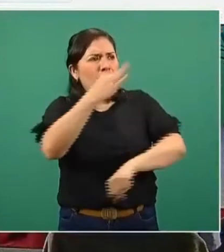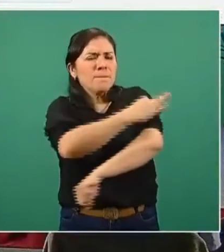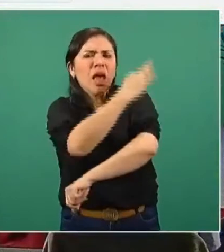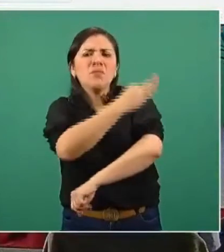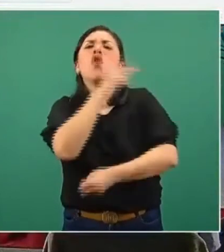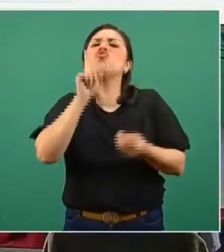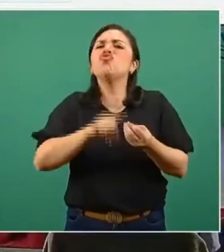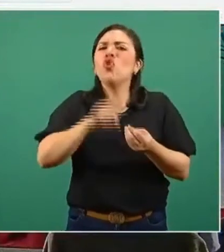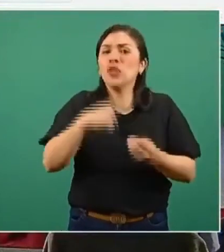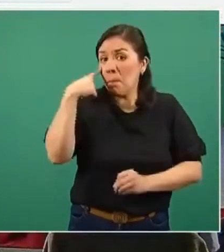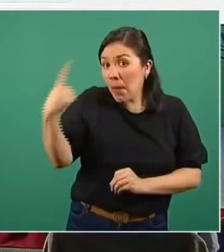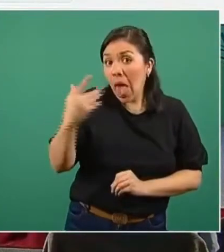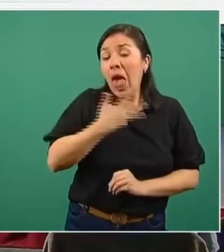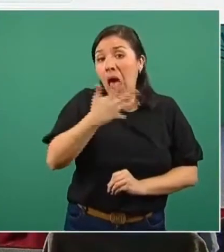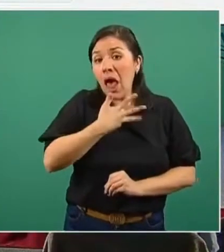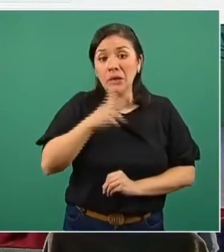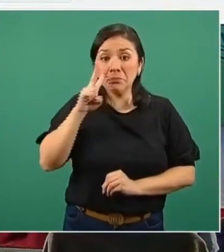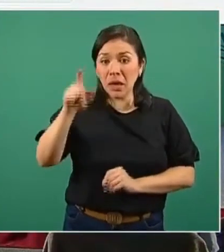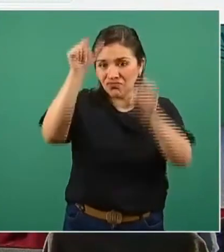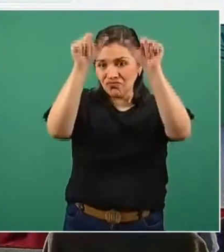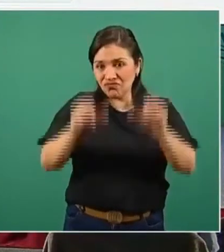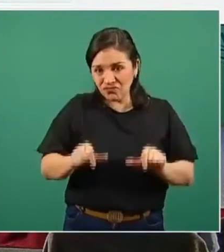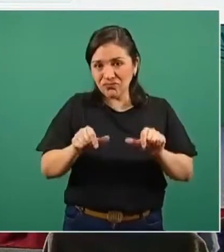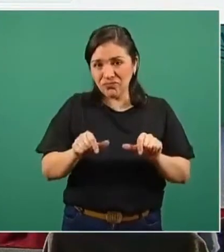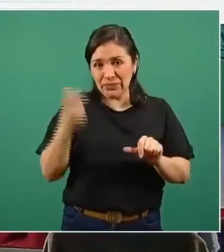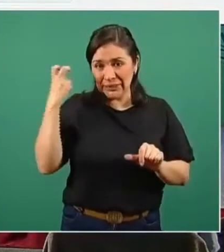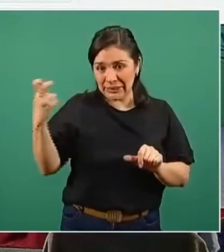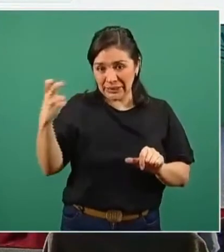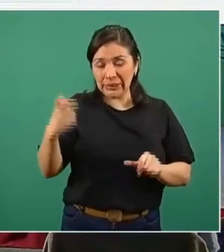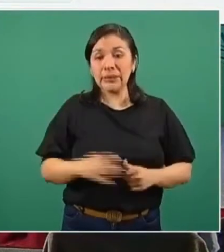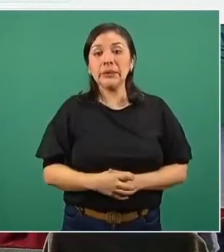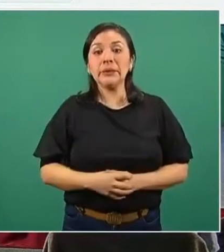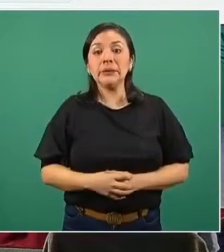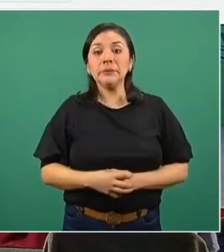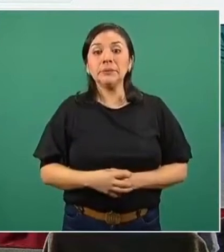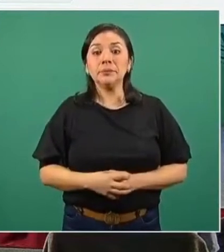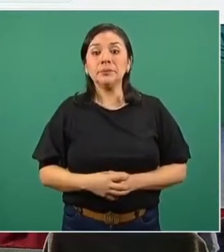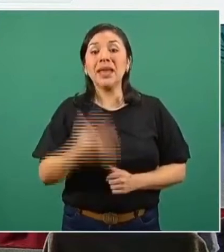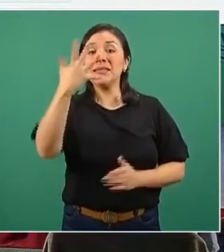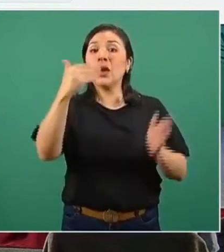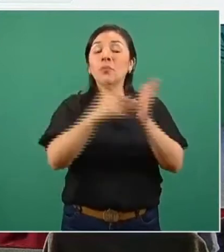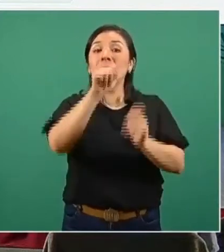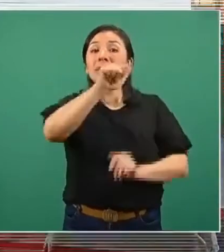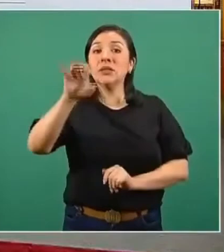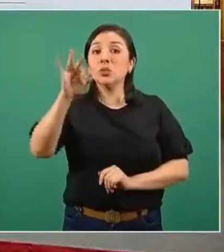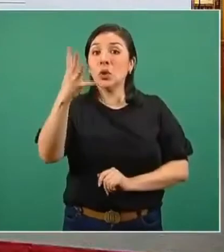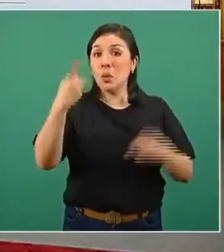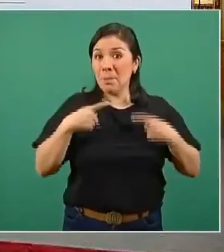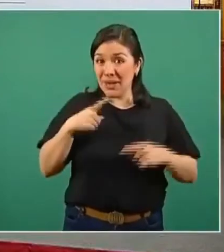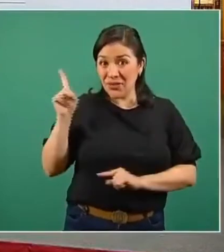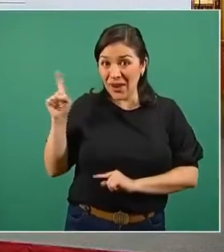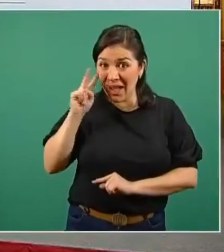entidad federativa, están aquí puestas en la diapositiva. Estas